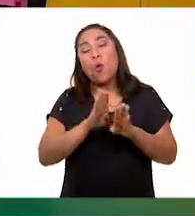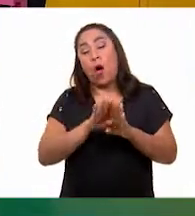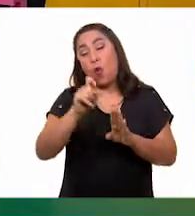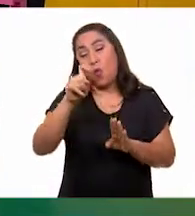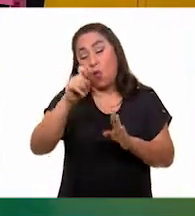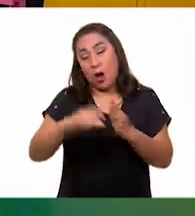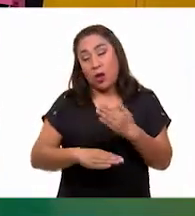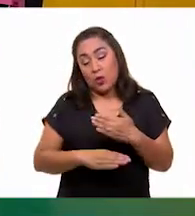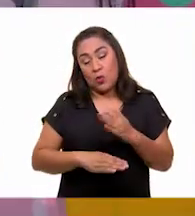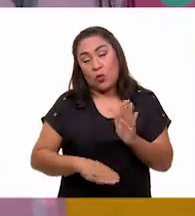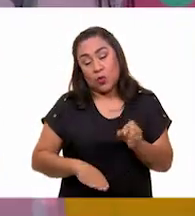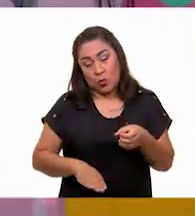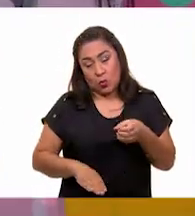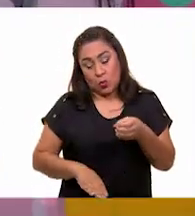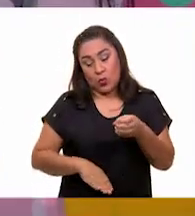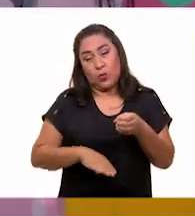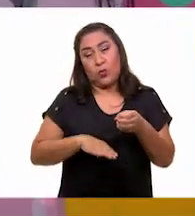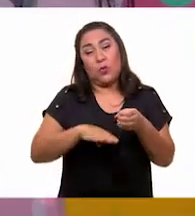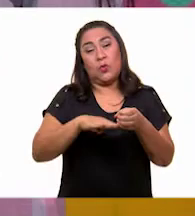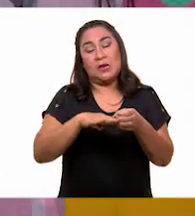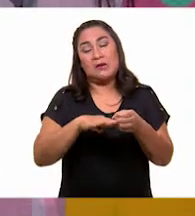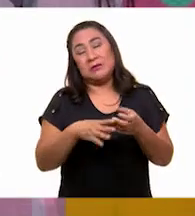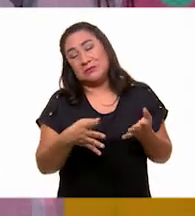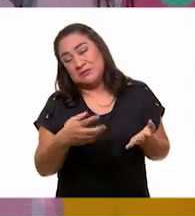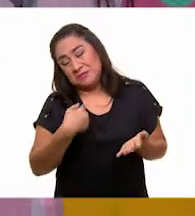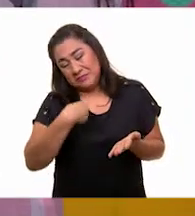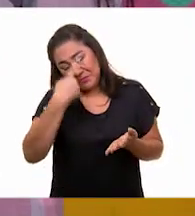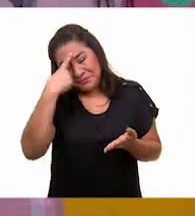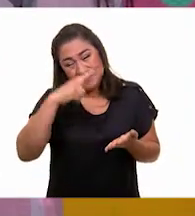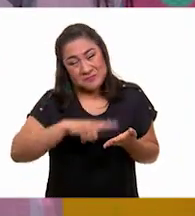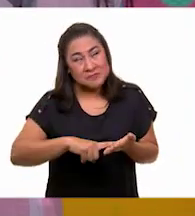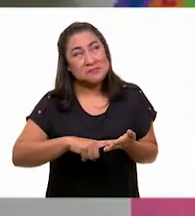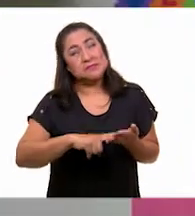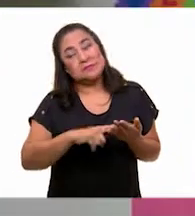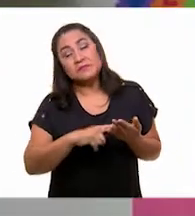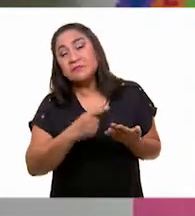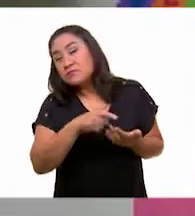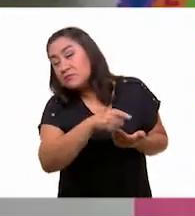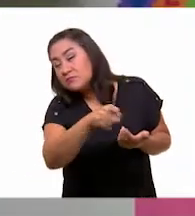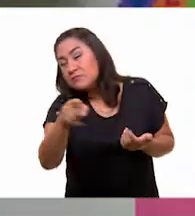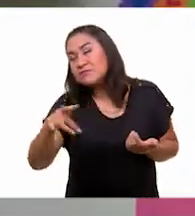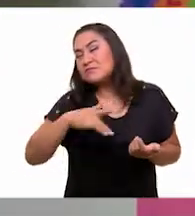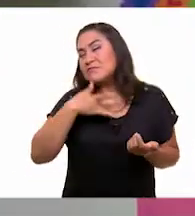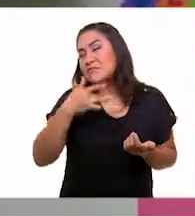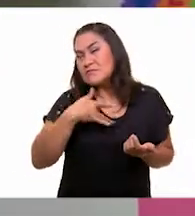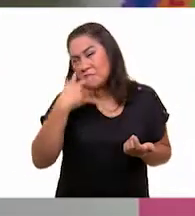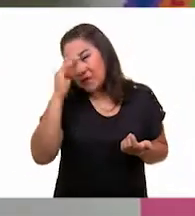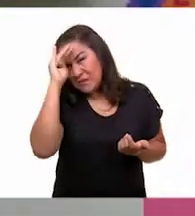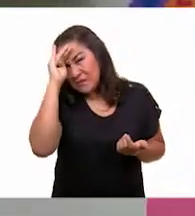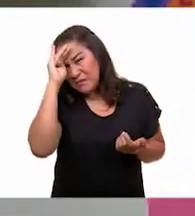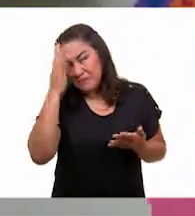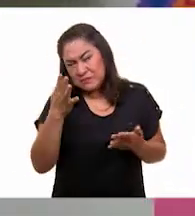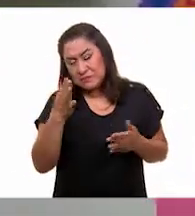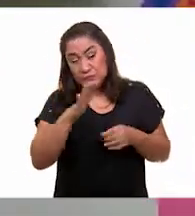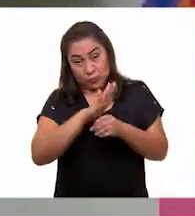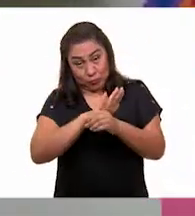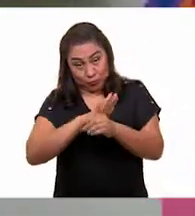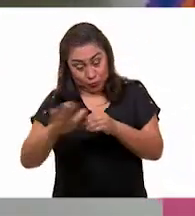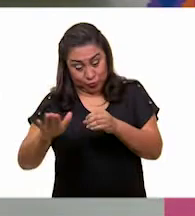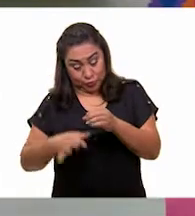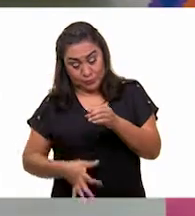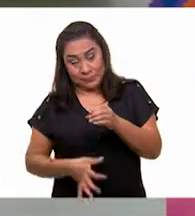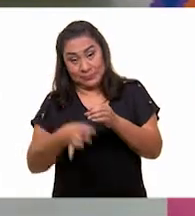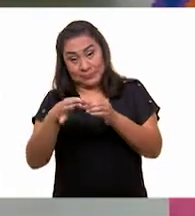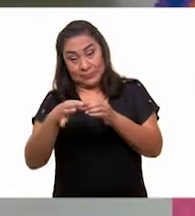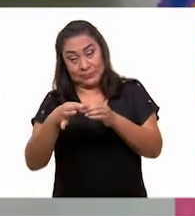y seguramente, bueno, ¿qué imaginan? No seguramente. Ustedes allá en casa, niñas y niños, ¿qué es lo que imaginan que va a pasar? ¿Va a llenar después de esta